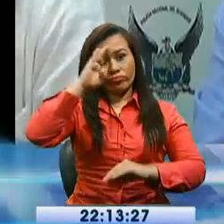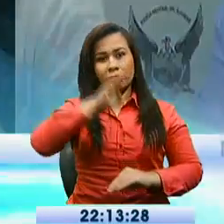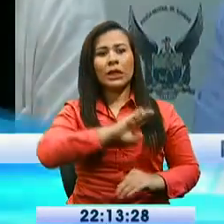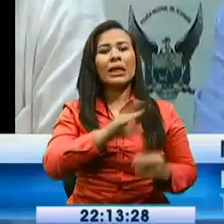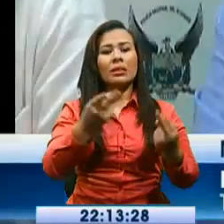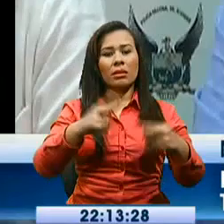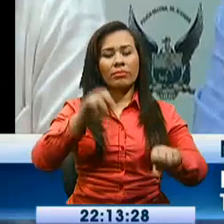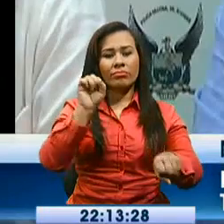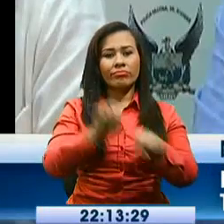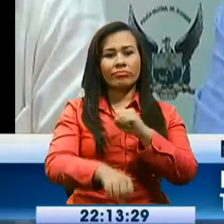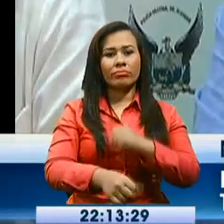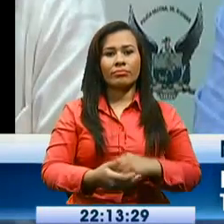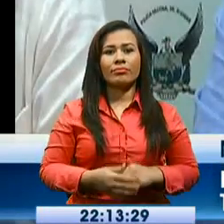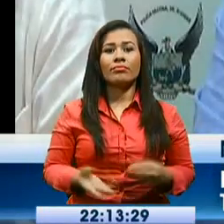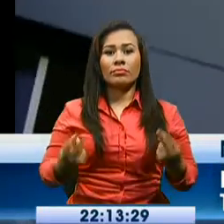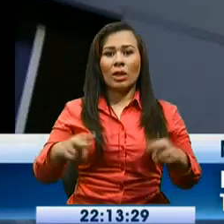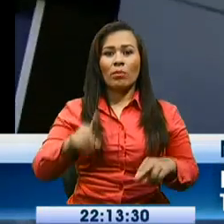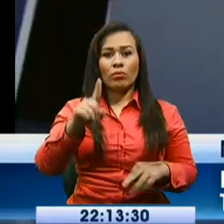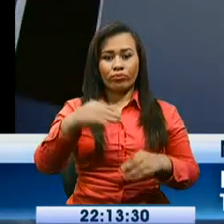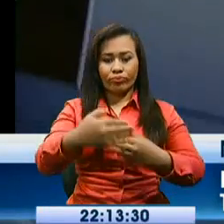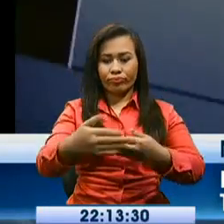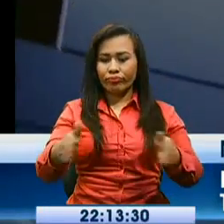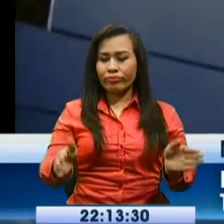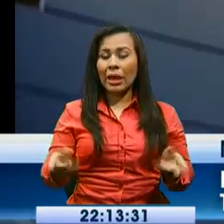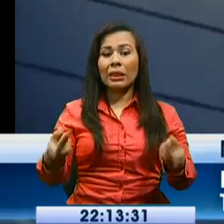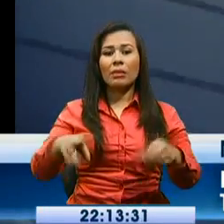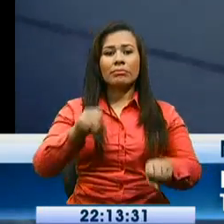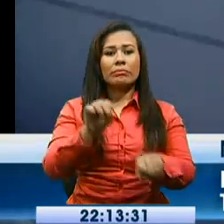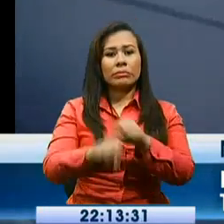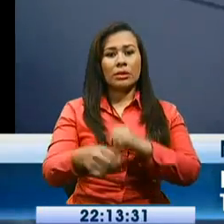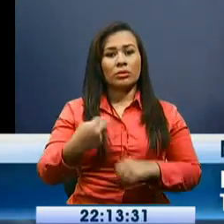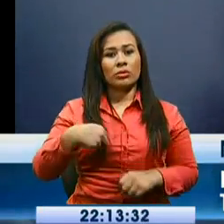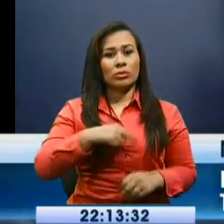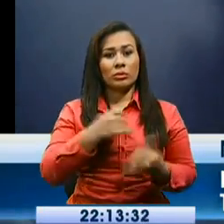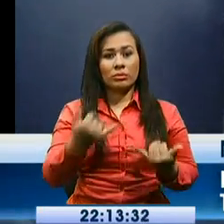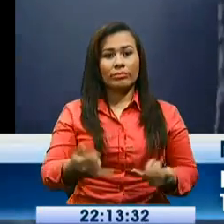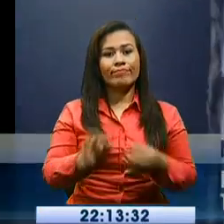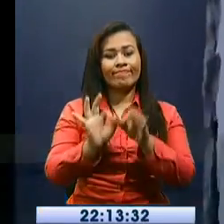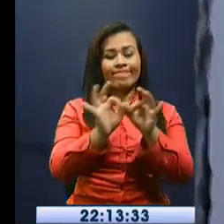un módulo de vivienda fiscal también afectado. Desde Manta, provincia de Manabí, informó Wendy Delgado.